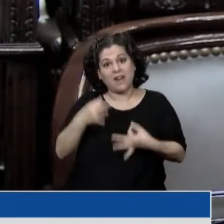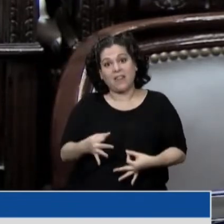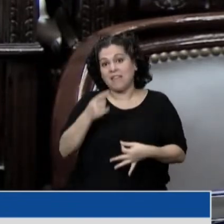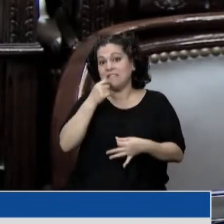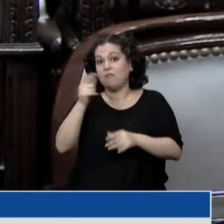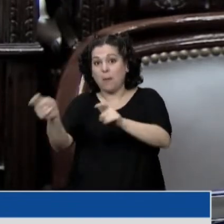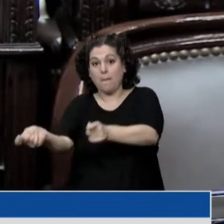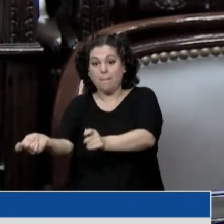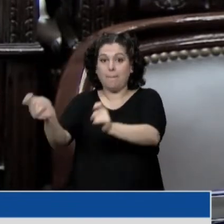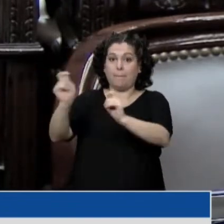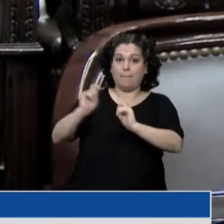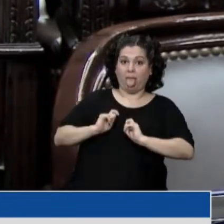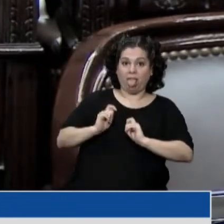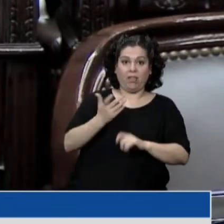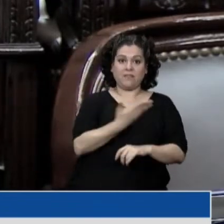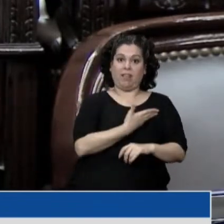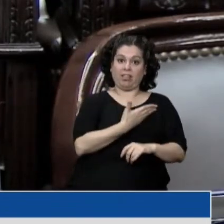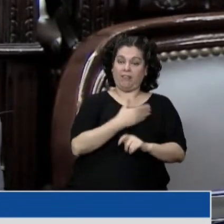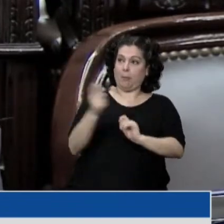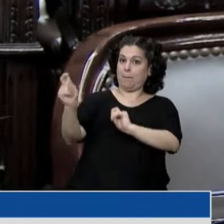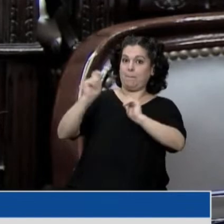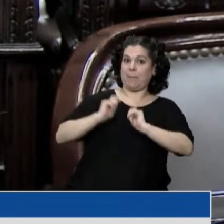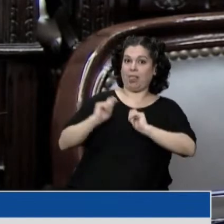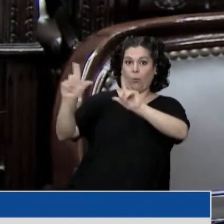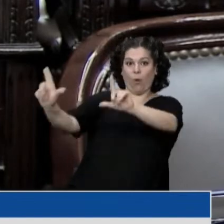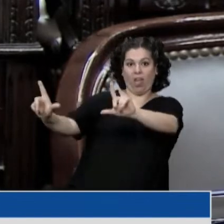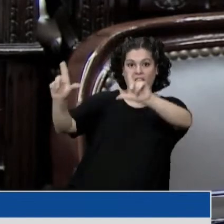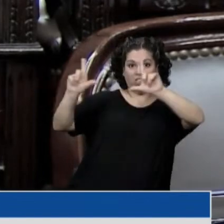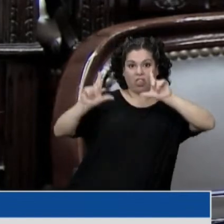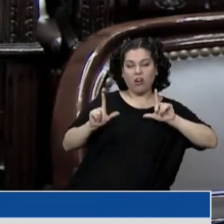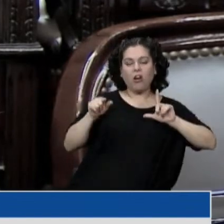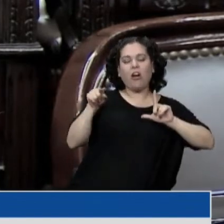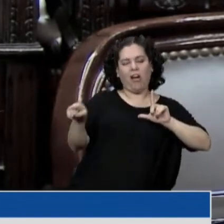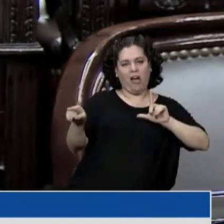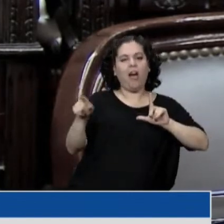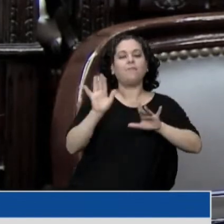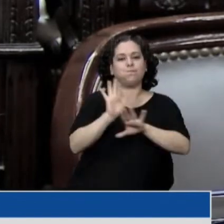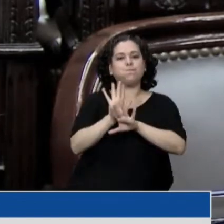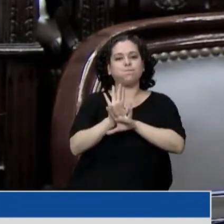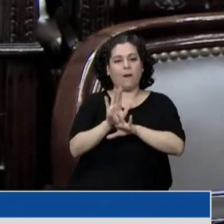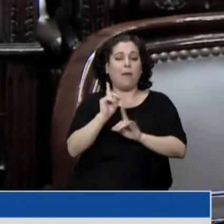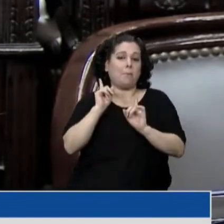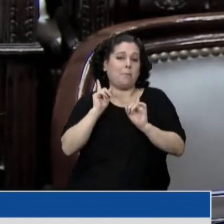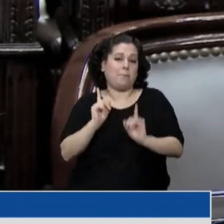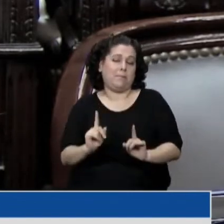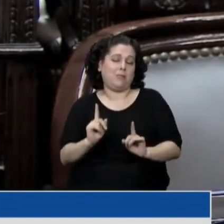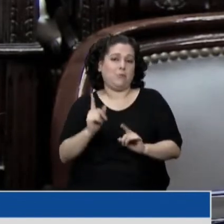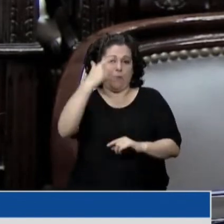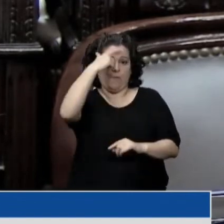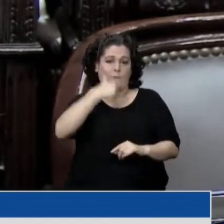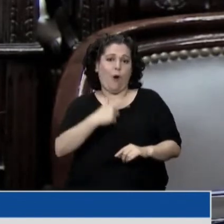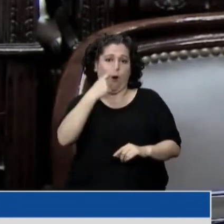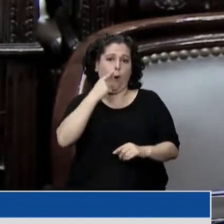gesto de verdadero federalismo que ese cuadro esté donde el pintor, la provincia le